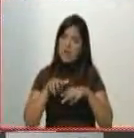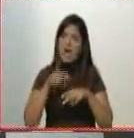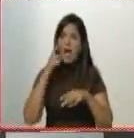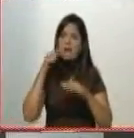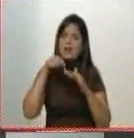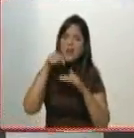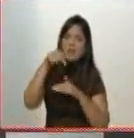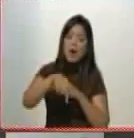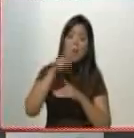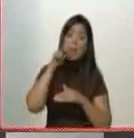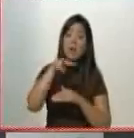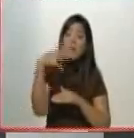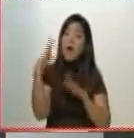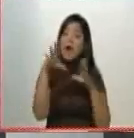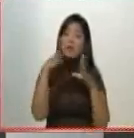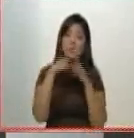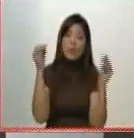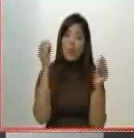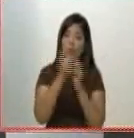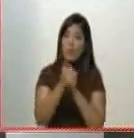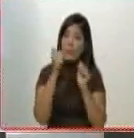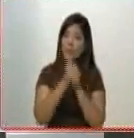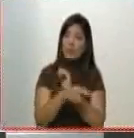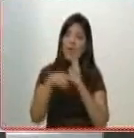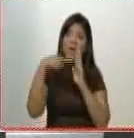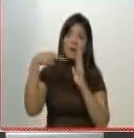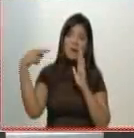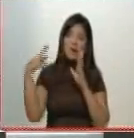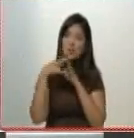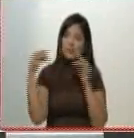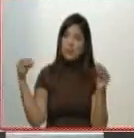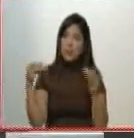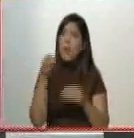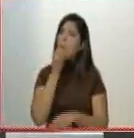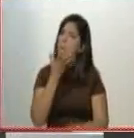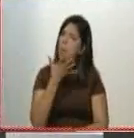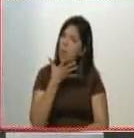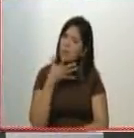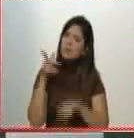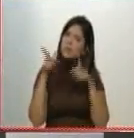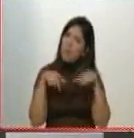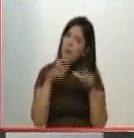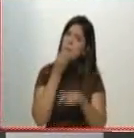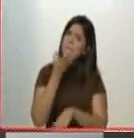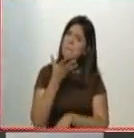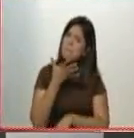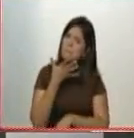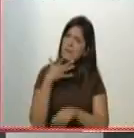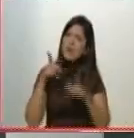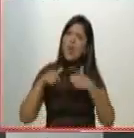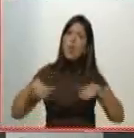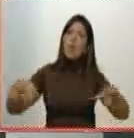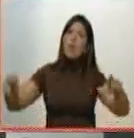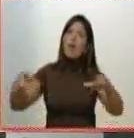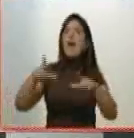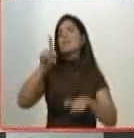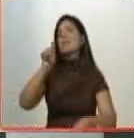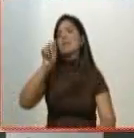a todos nuestros atletas, deportistas, recreadores. Una toma bien bonita del velódromo Teo